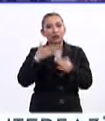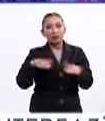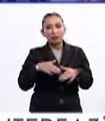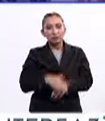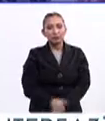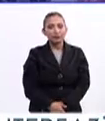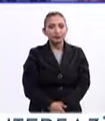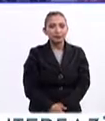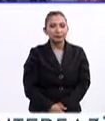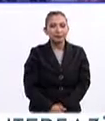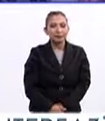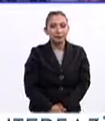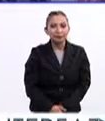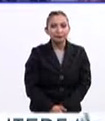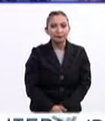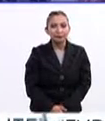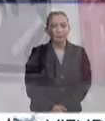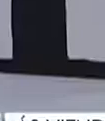Pinos.